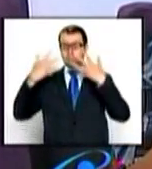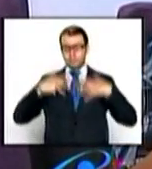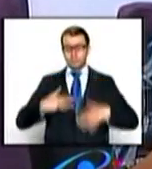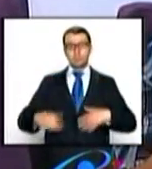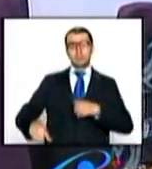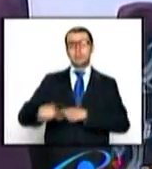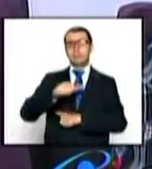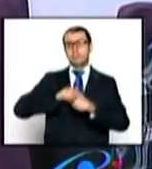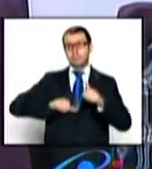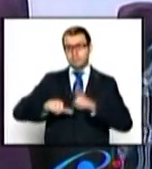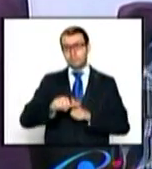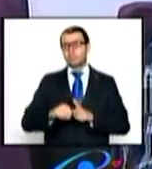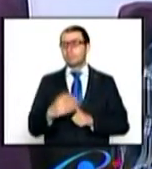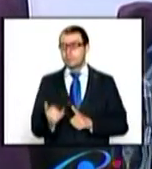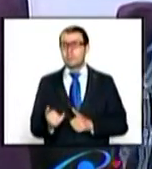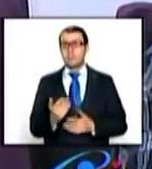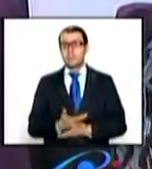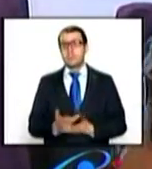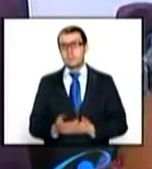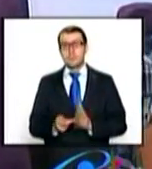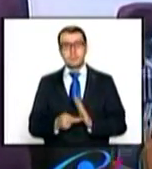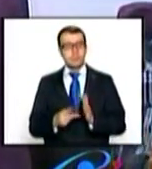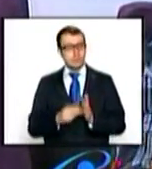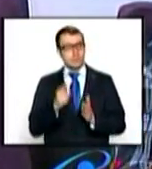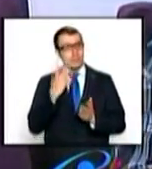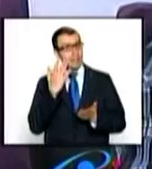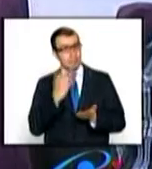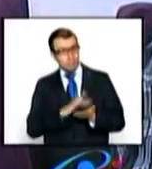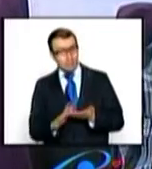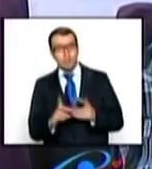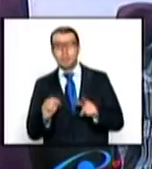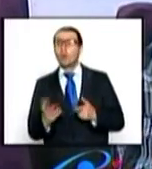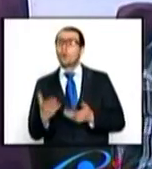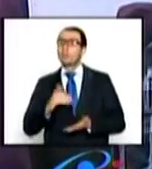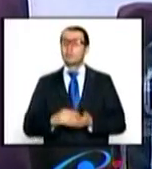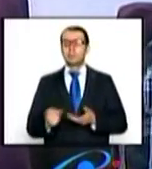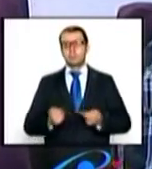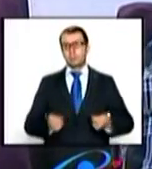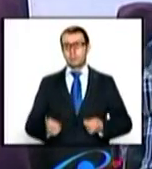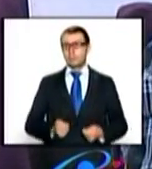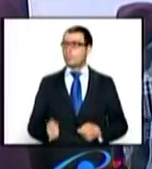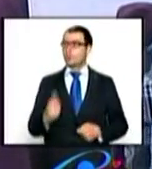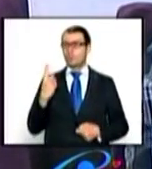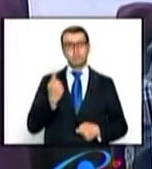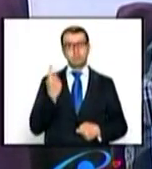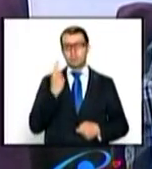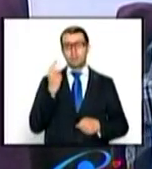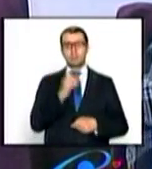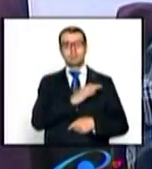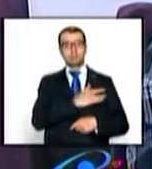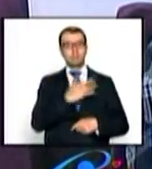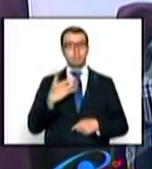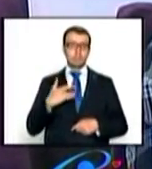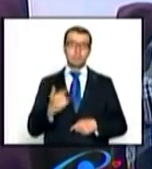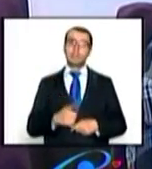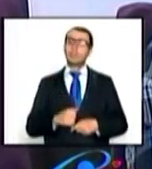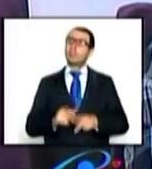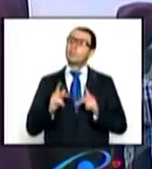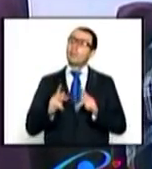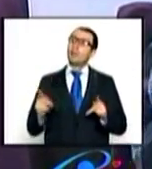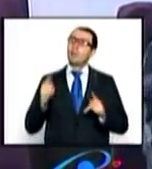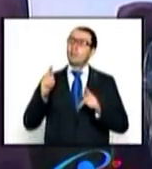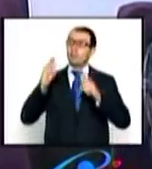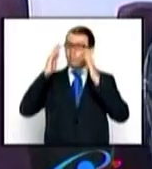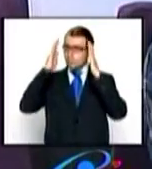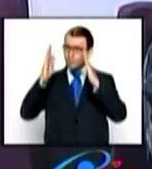en el cual estaban las malas. Por lo tanto, haces una limpieza y una reparación dentro de una misma terapia. Podemos hacer protocolos con los pacientes muy llamativos,